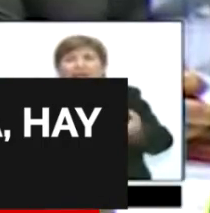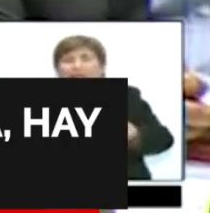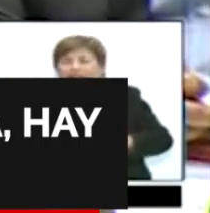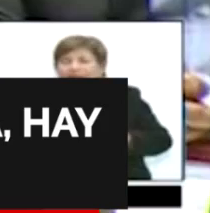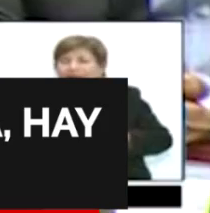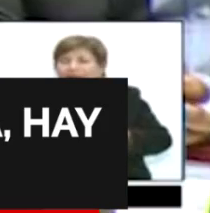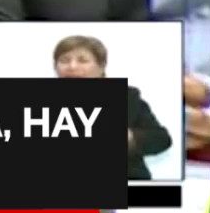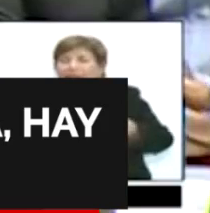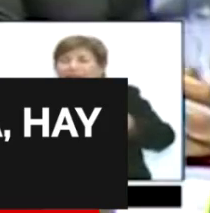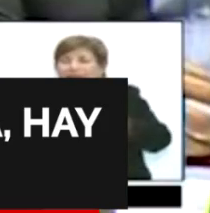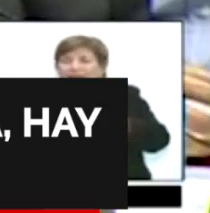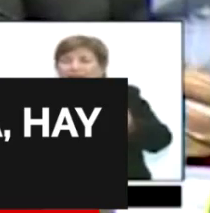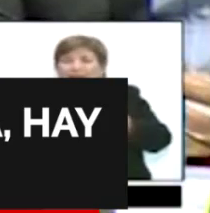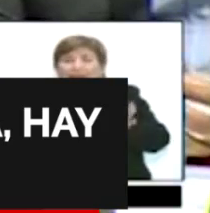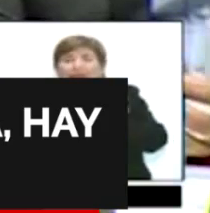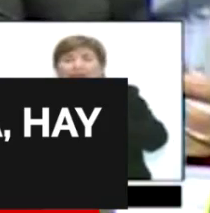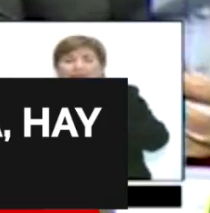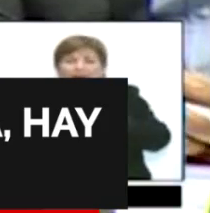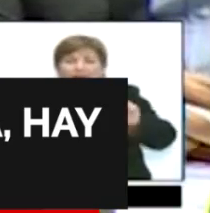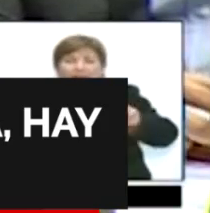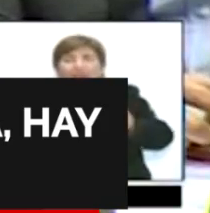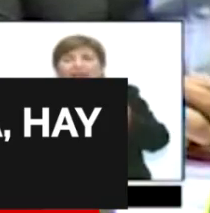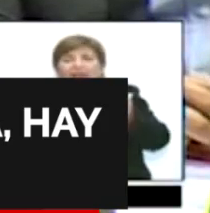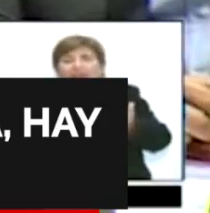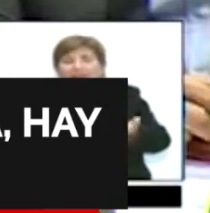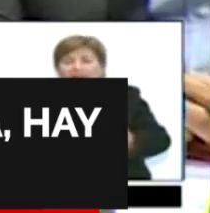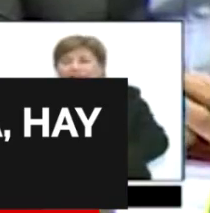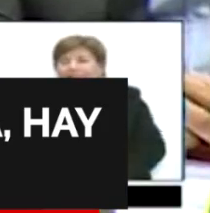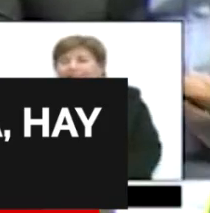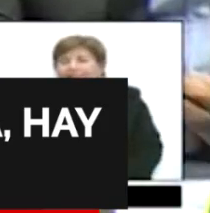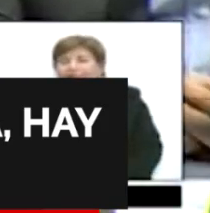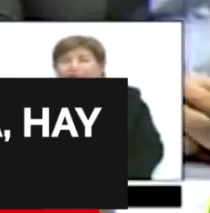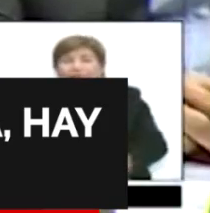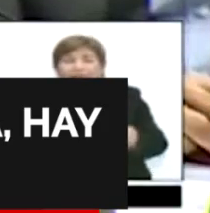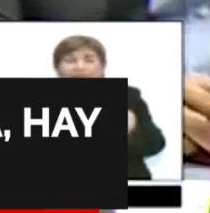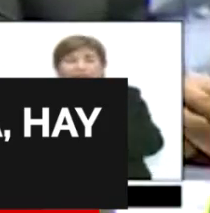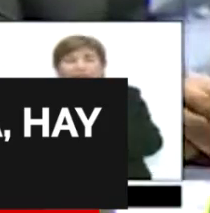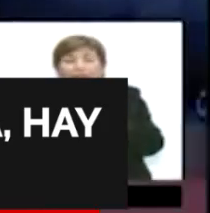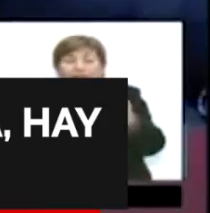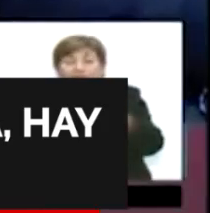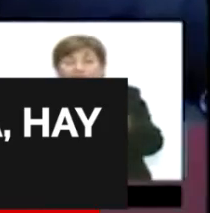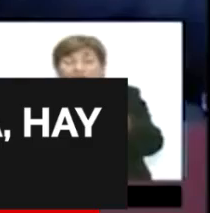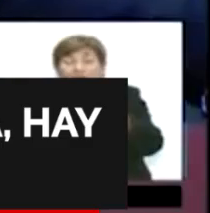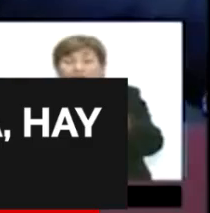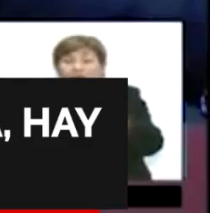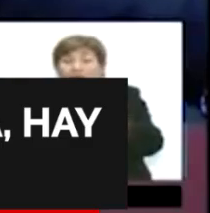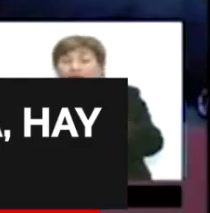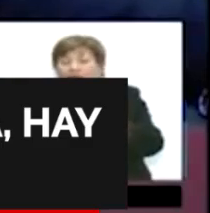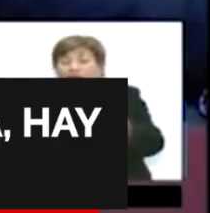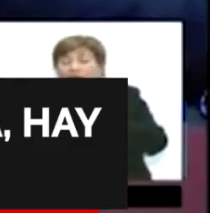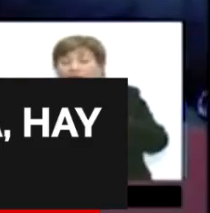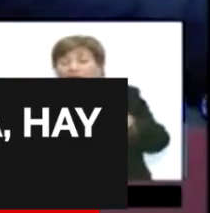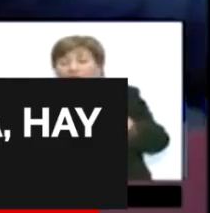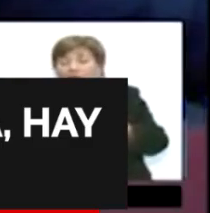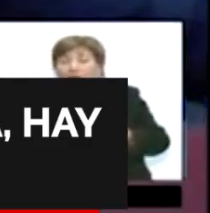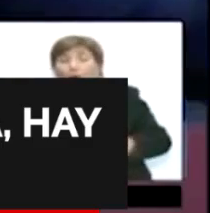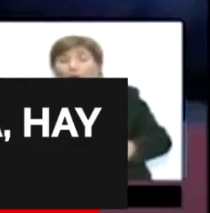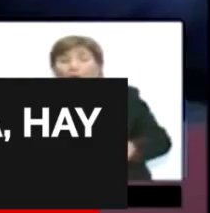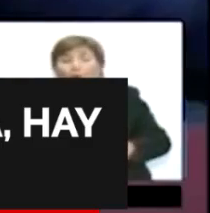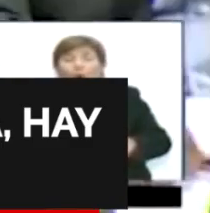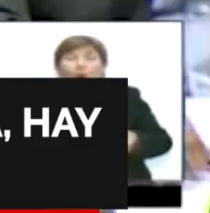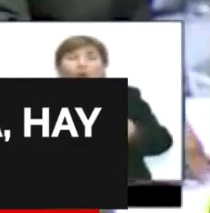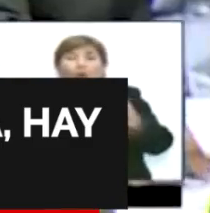nos digan a ellos en qué calidad están acá. ¿Como congresistas en ejercicio de funciones o